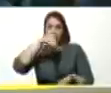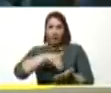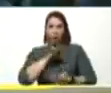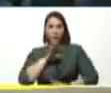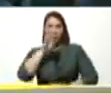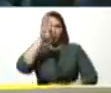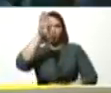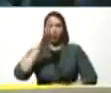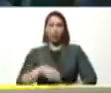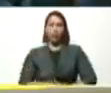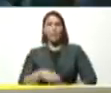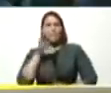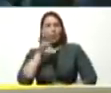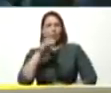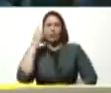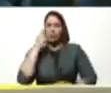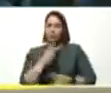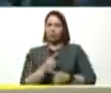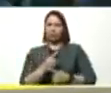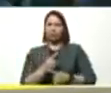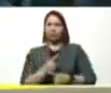futuro del país tiene que ser